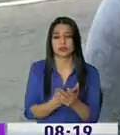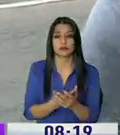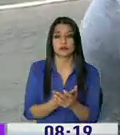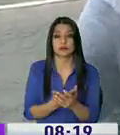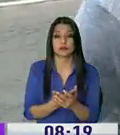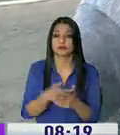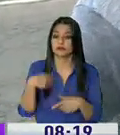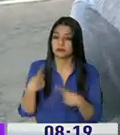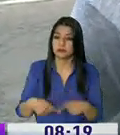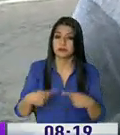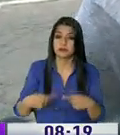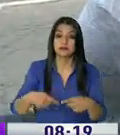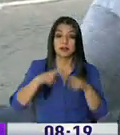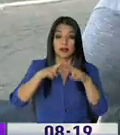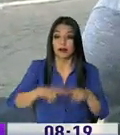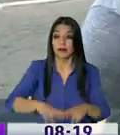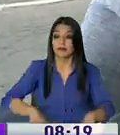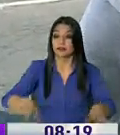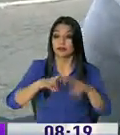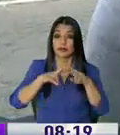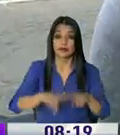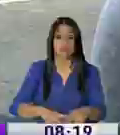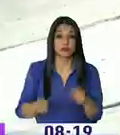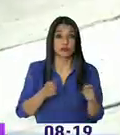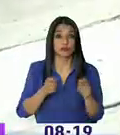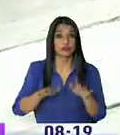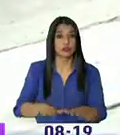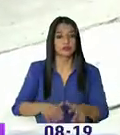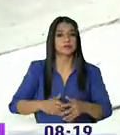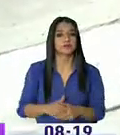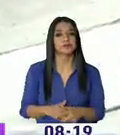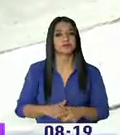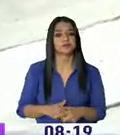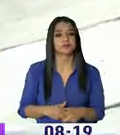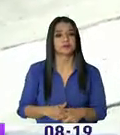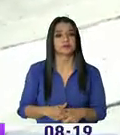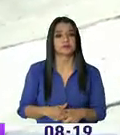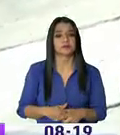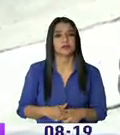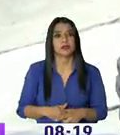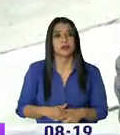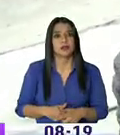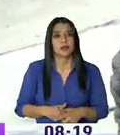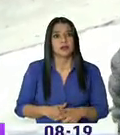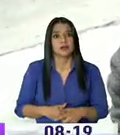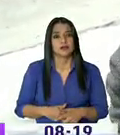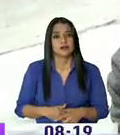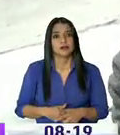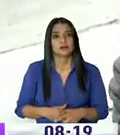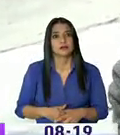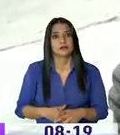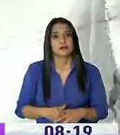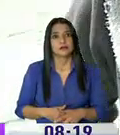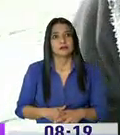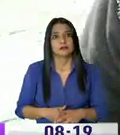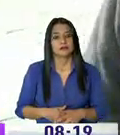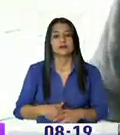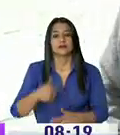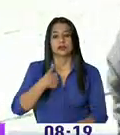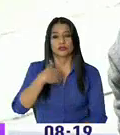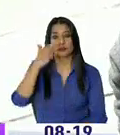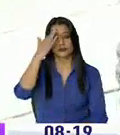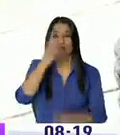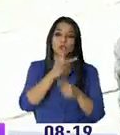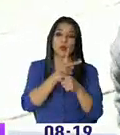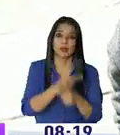es constante las revisiones que se hacen por este sector. Yo sé que están, como le digo, cuidando eso del toque